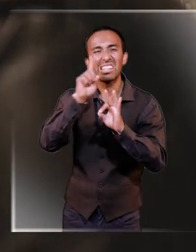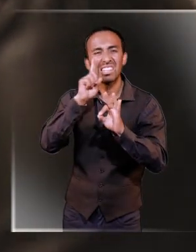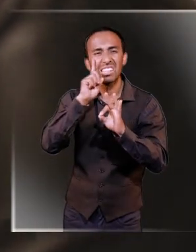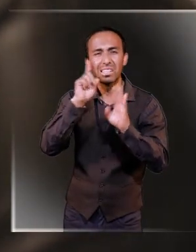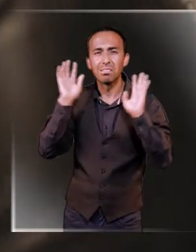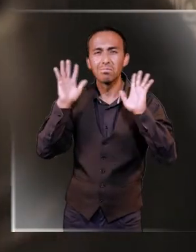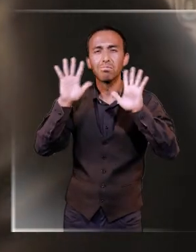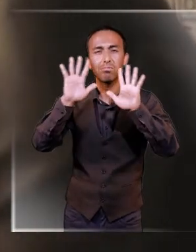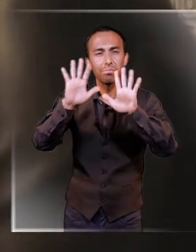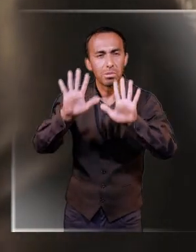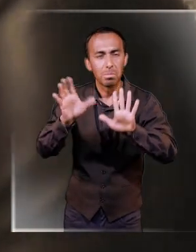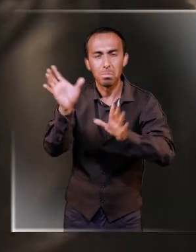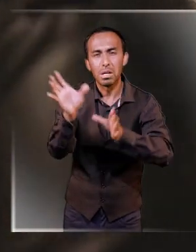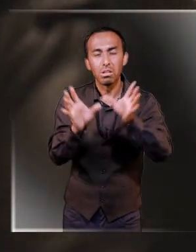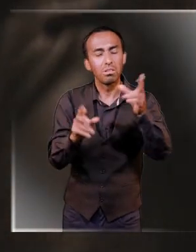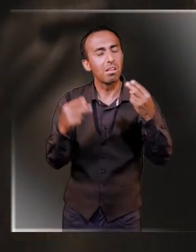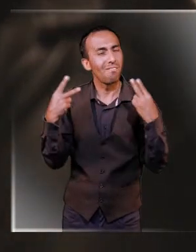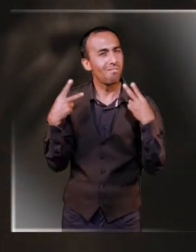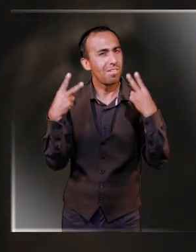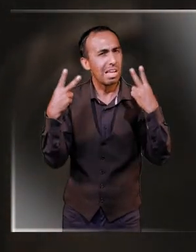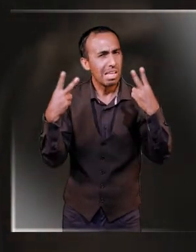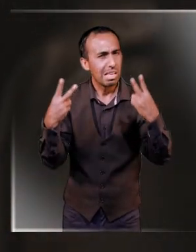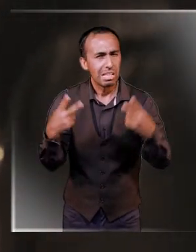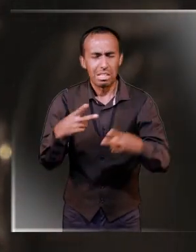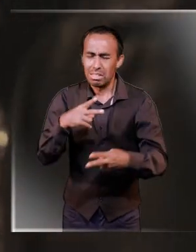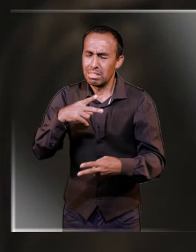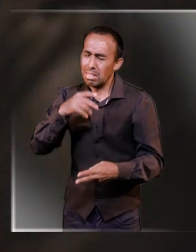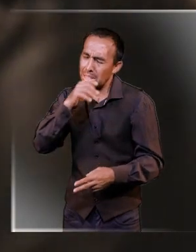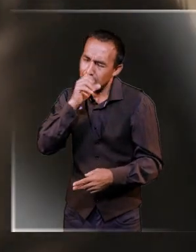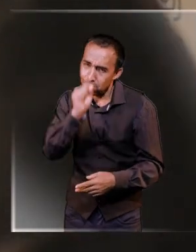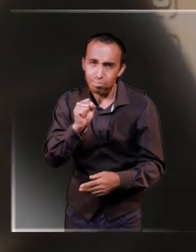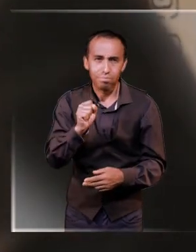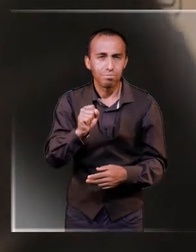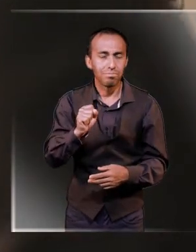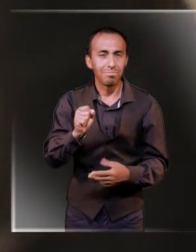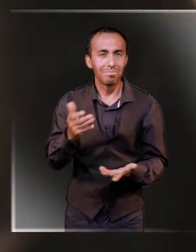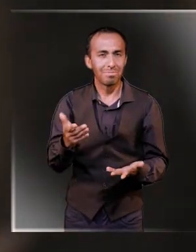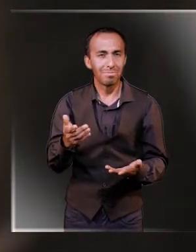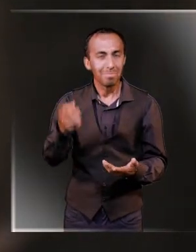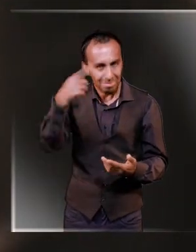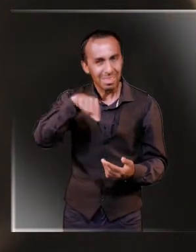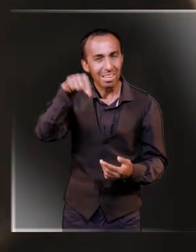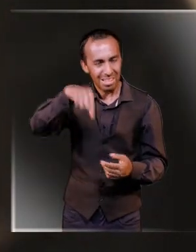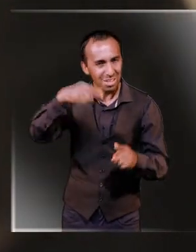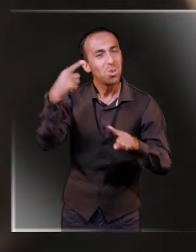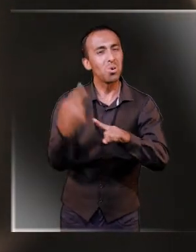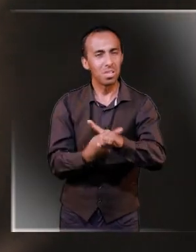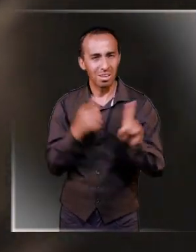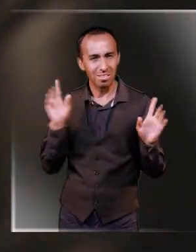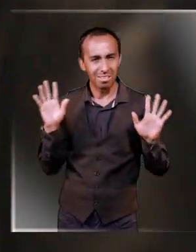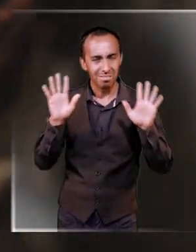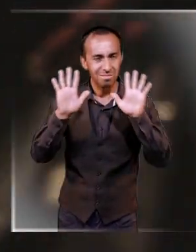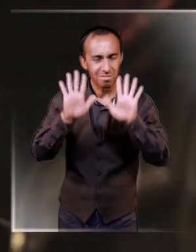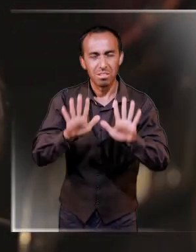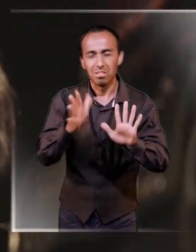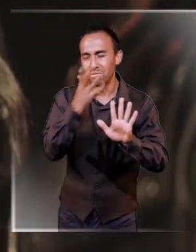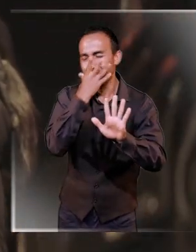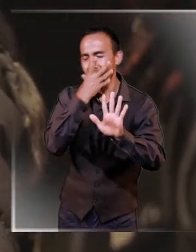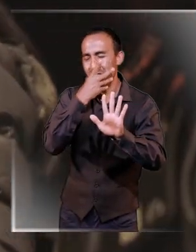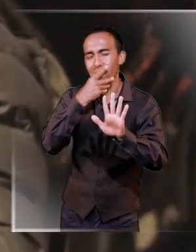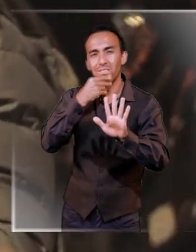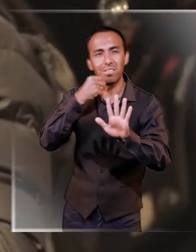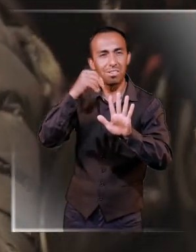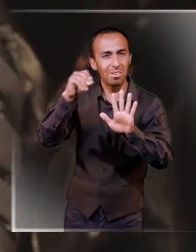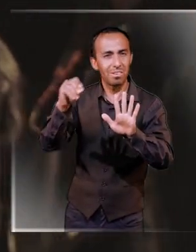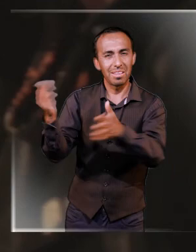Buenas noches, muchísimas gracias a quienes se animan. Son personas muy valientes, ¿cierto? Hace mucho frío, el día de semana. Pero estamos acá